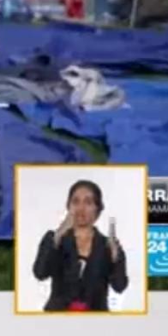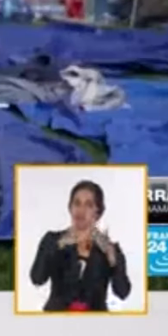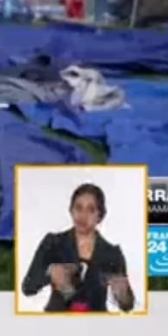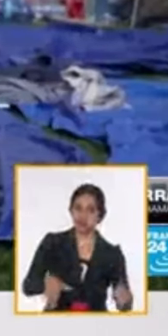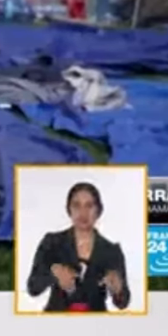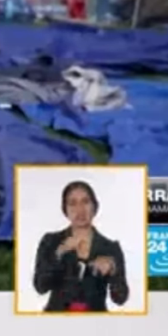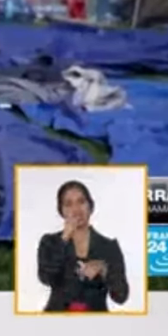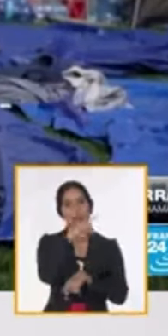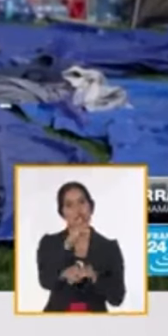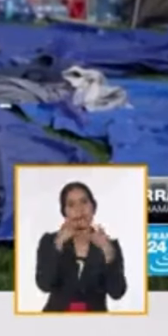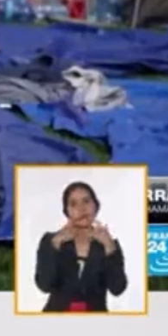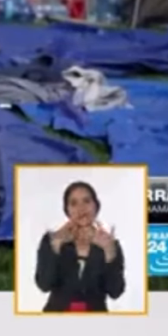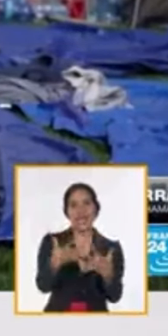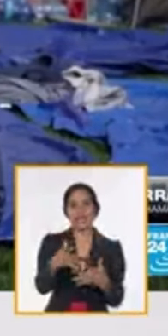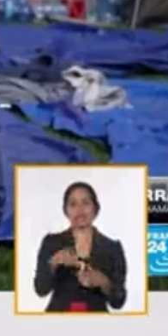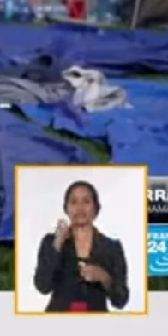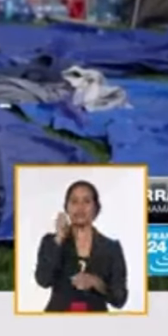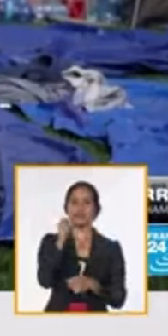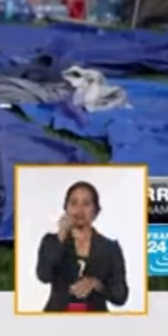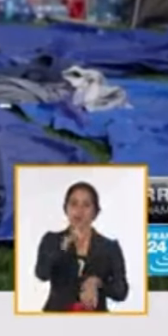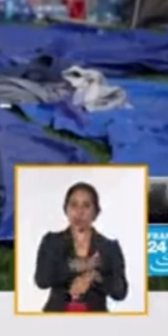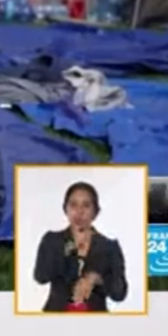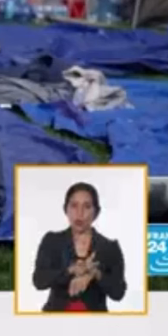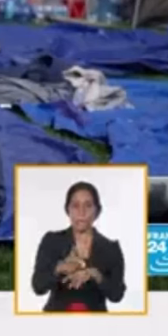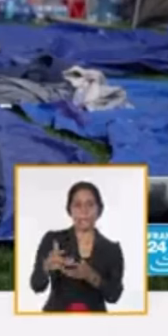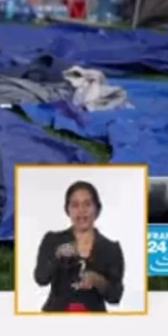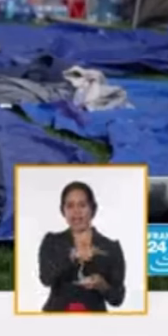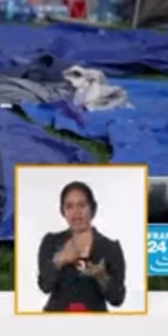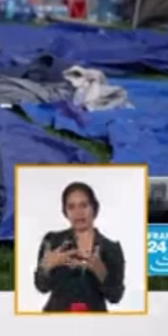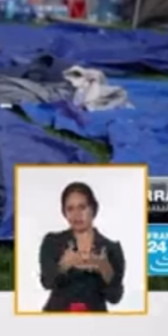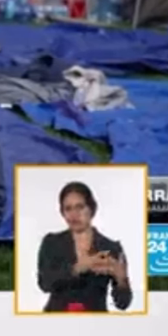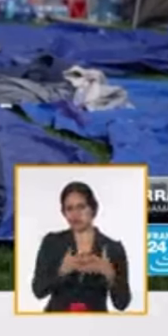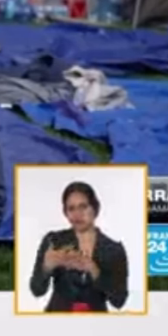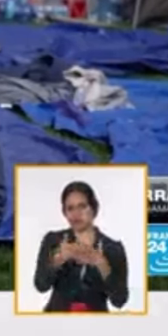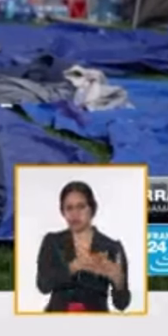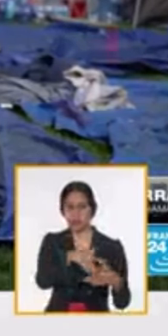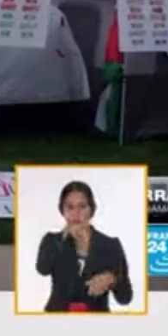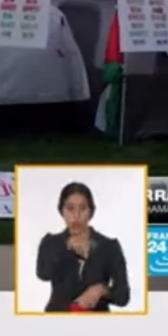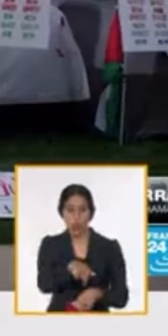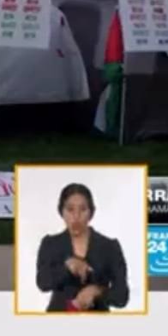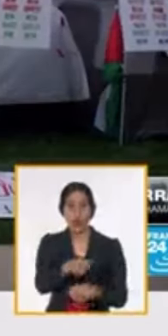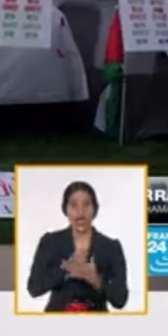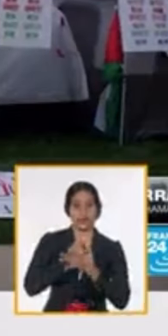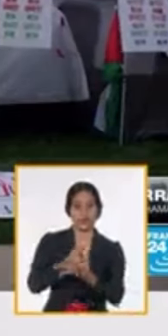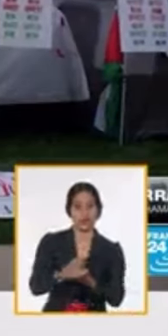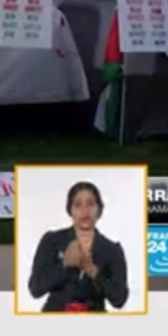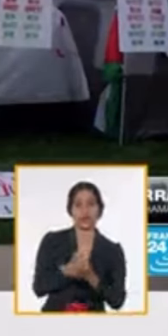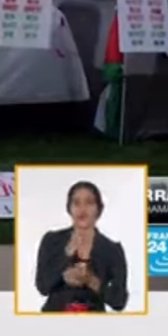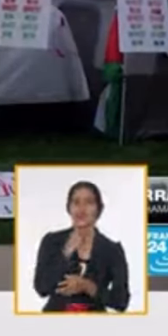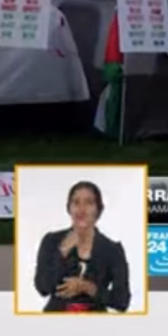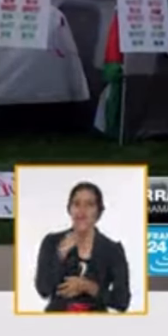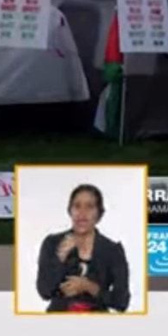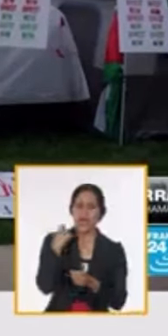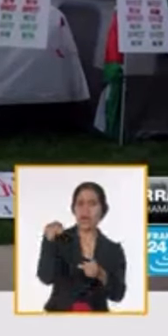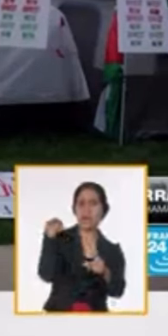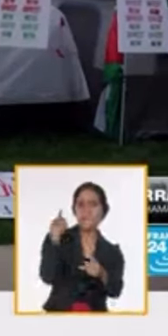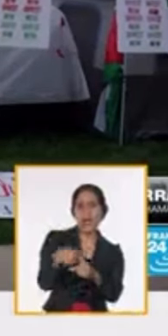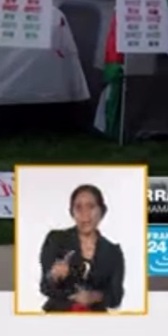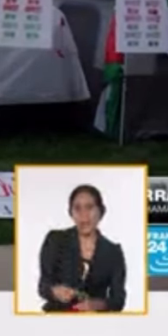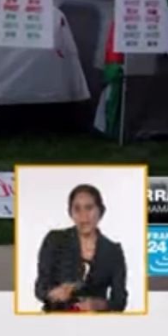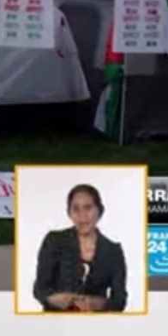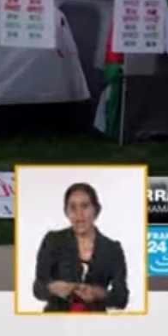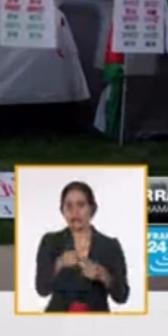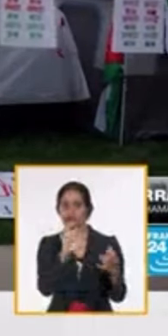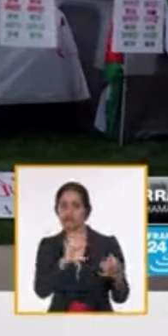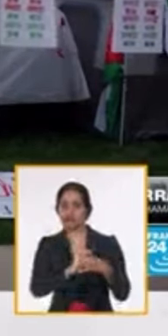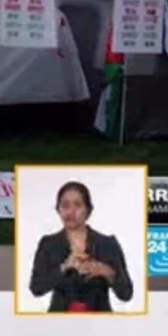reclaman a Estados Unidos que corte el envío de dinero a Israel con el que financia armamento, al igual que apuntan contra los vínculos que tienen las universidades